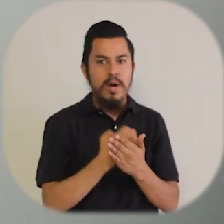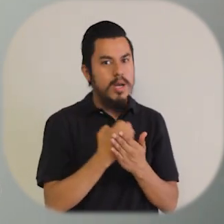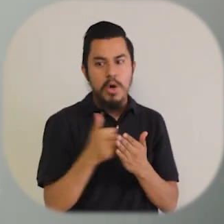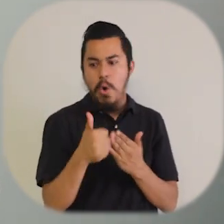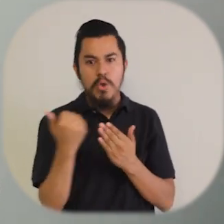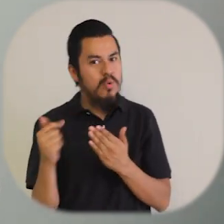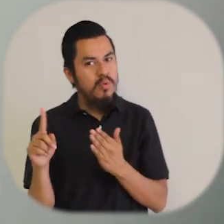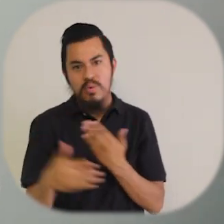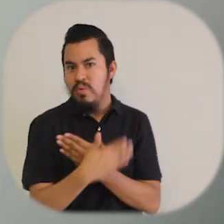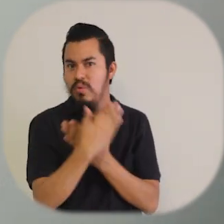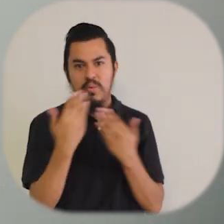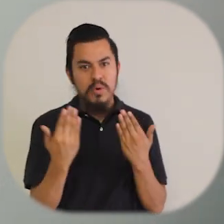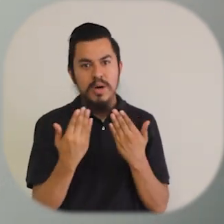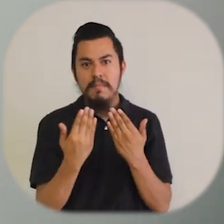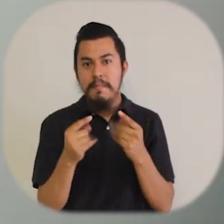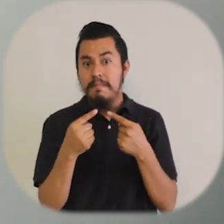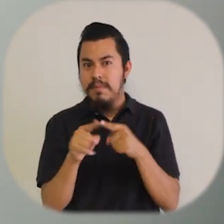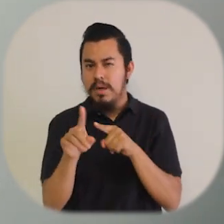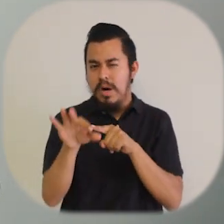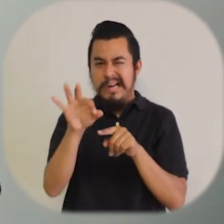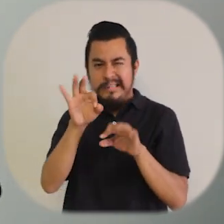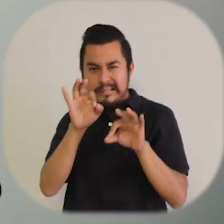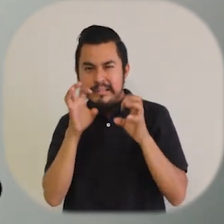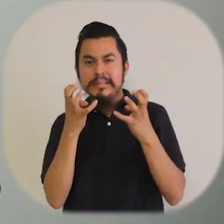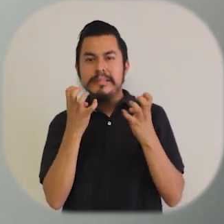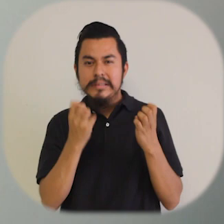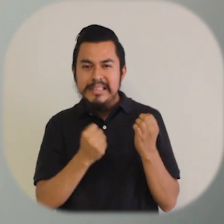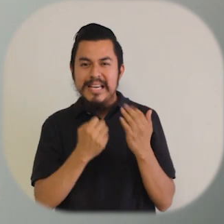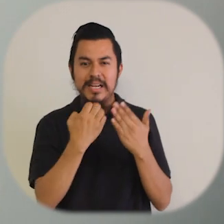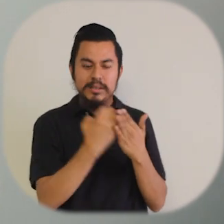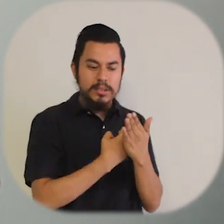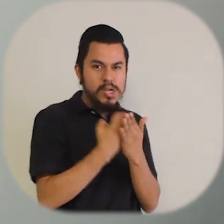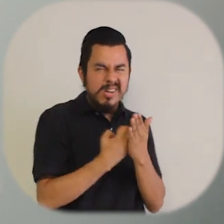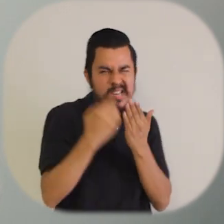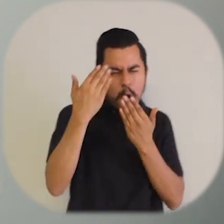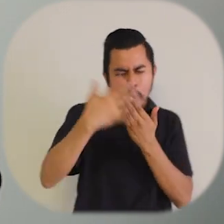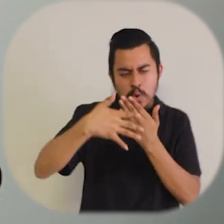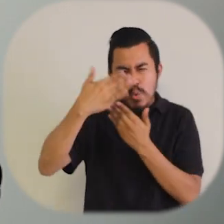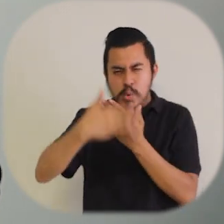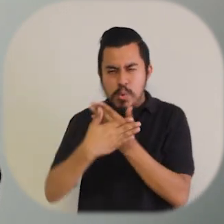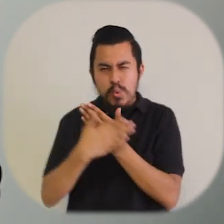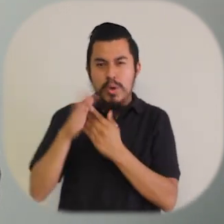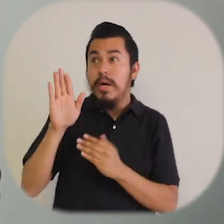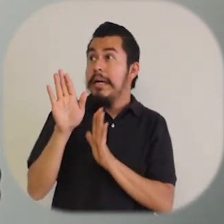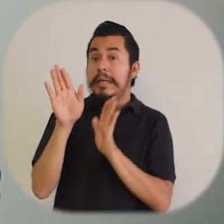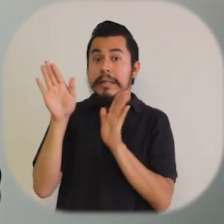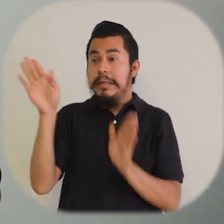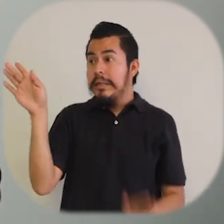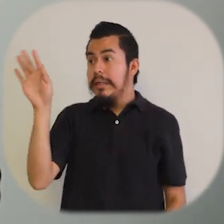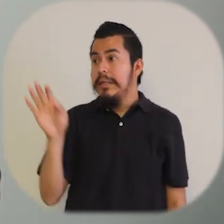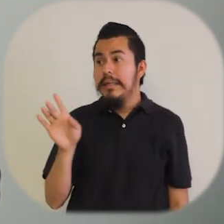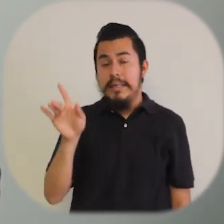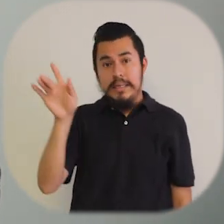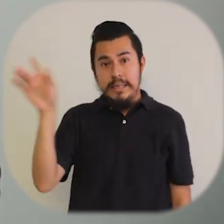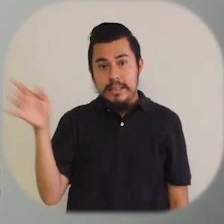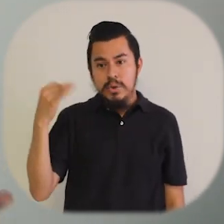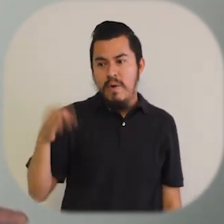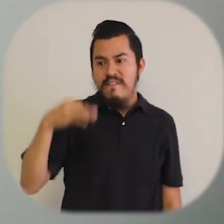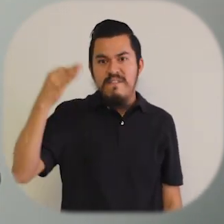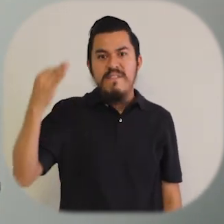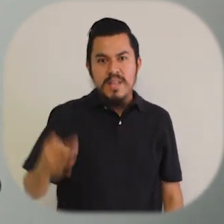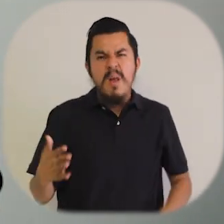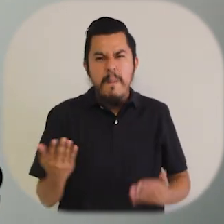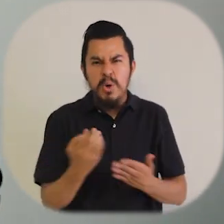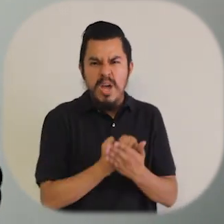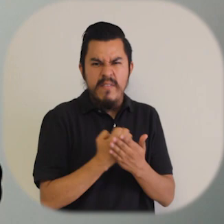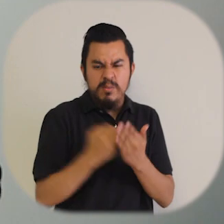os quieren pervertir de su sincera fidelidad a Cristo para pervertir el evangelio de Cristo. Es que no es que hay varios